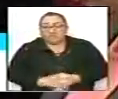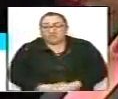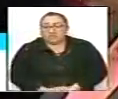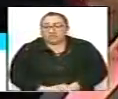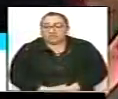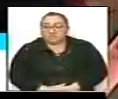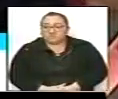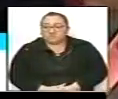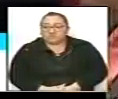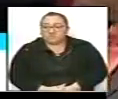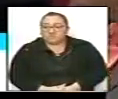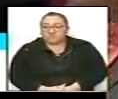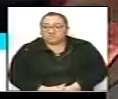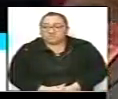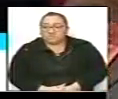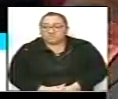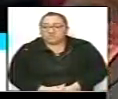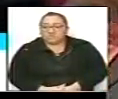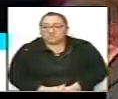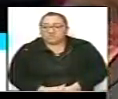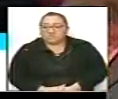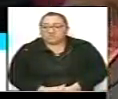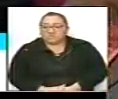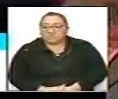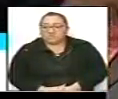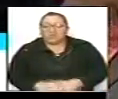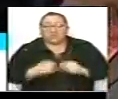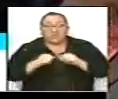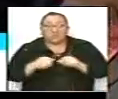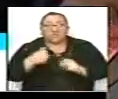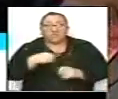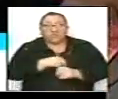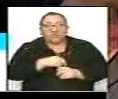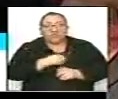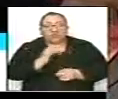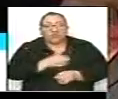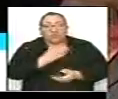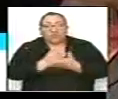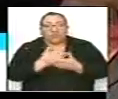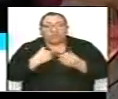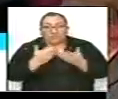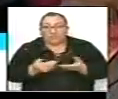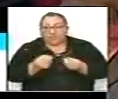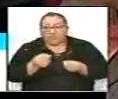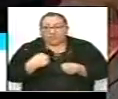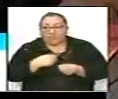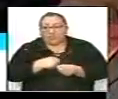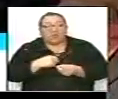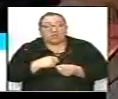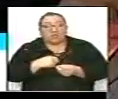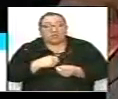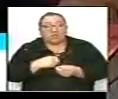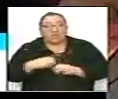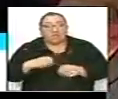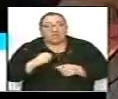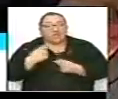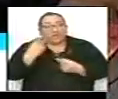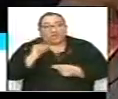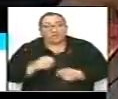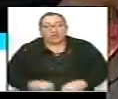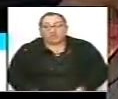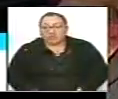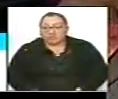tema, y seguimos nosotros bailando el minuet que nos están poniendo. ¿Por qué? Porque nos prestamos, no tenemos